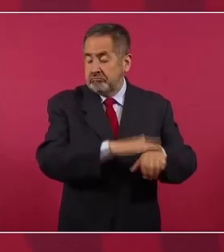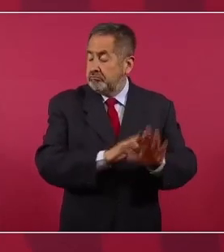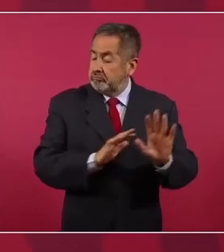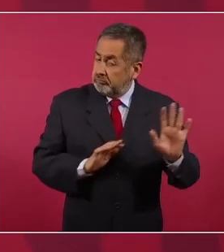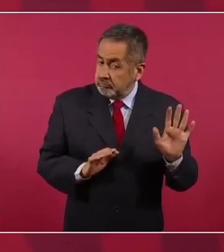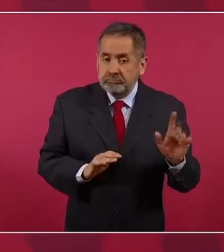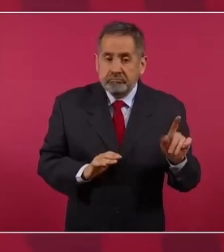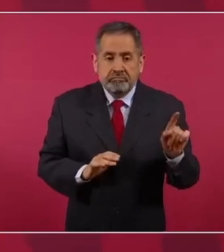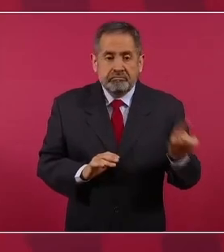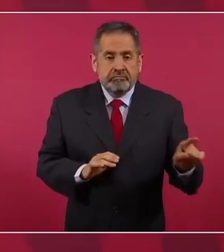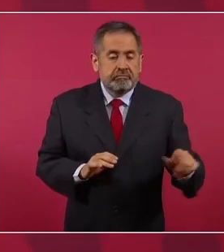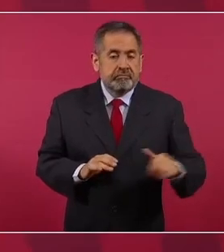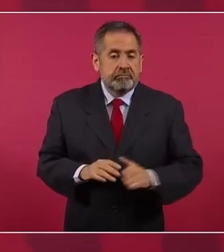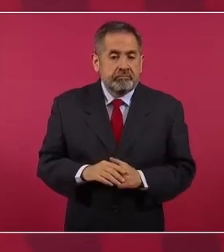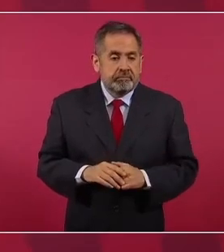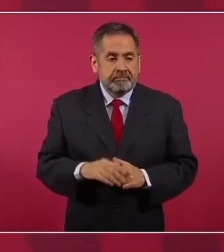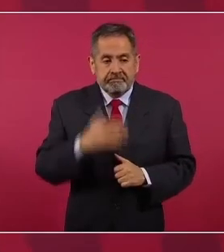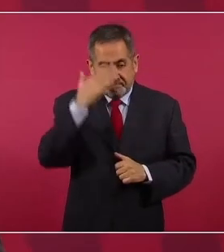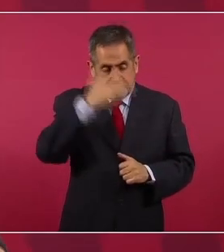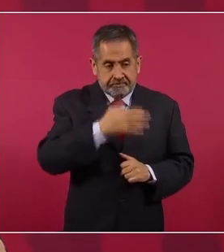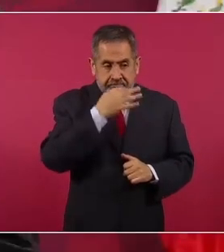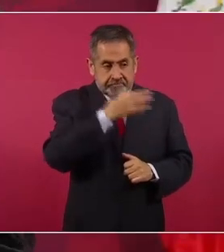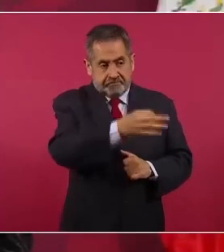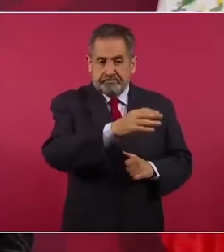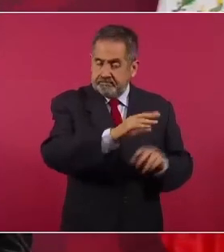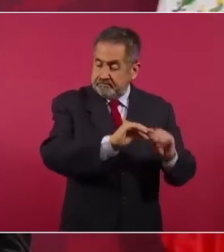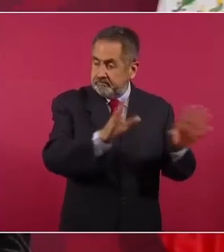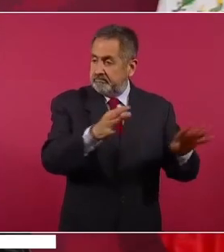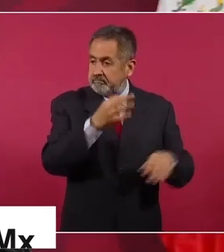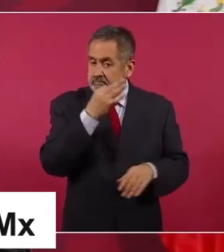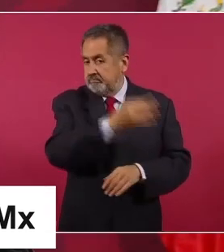para que sepan claramente